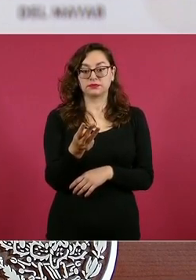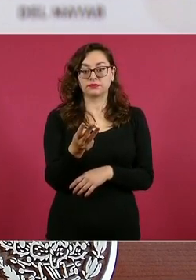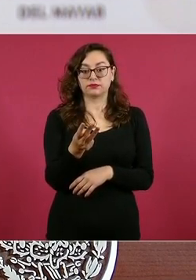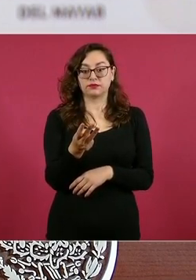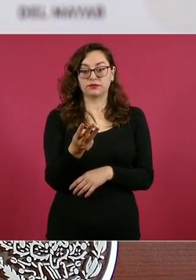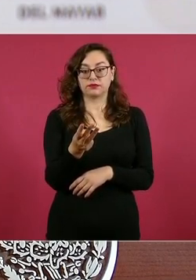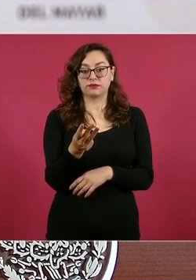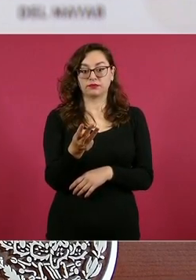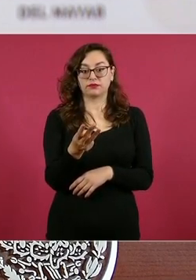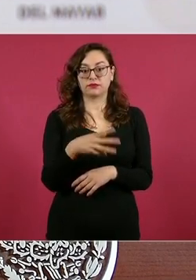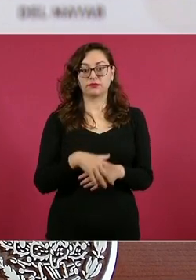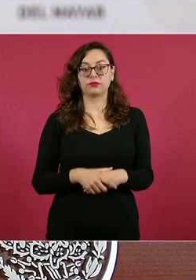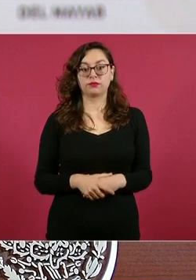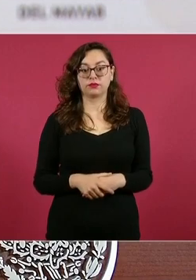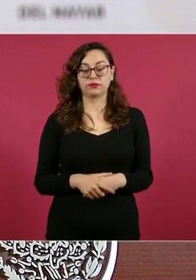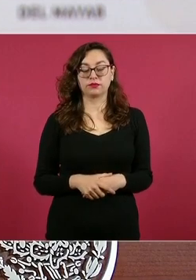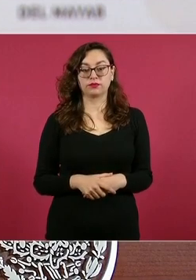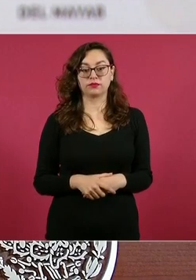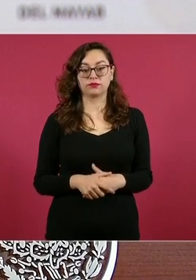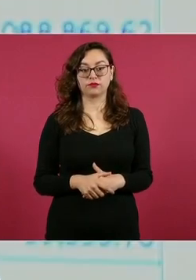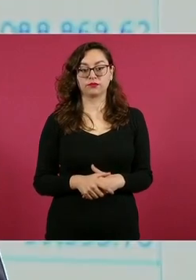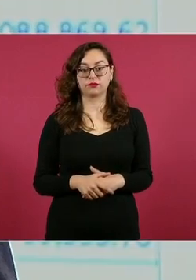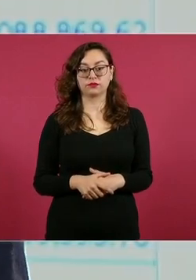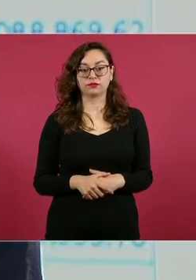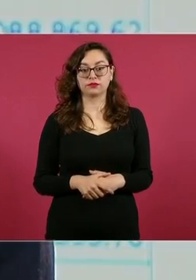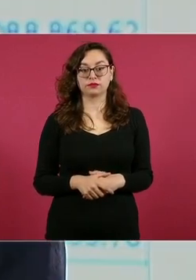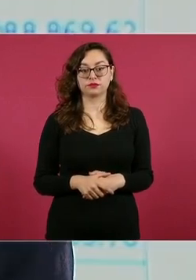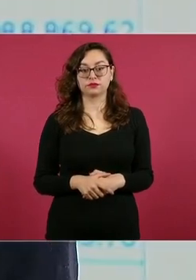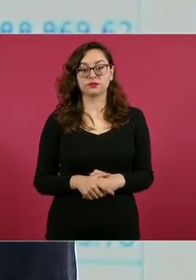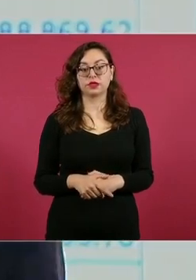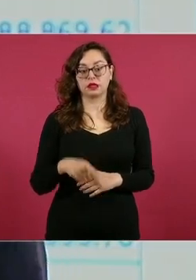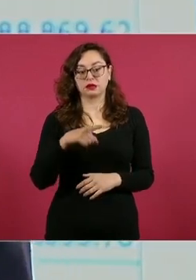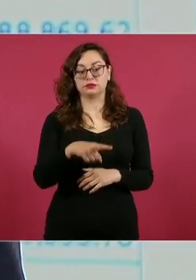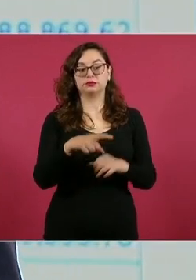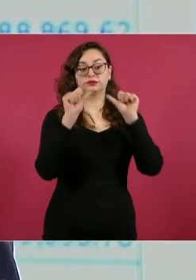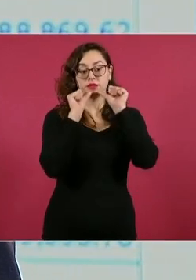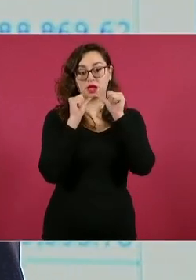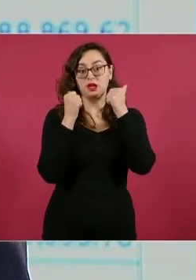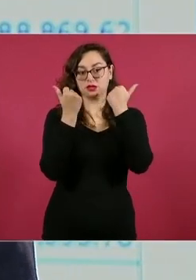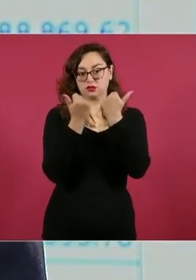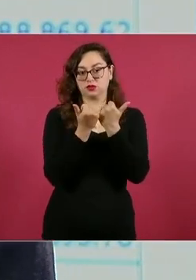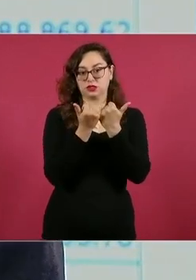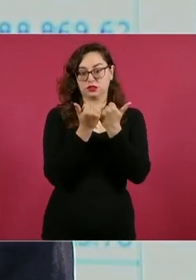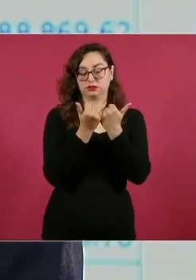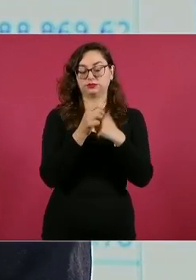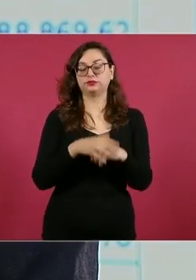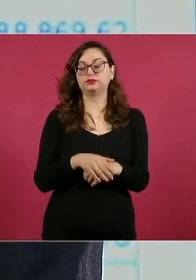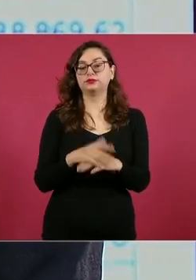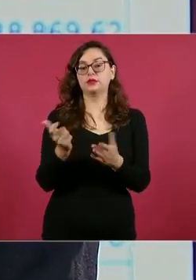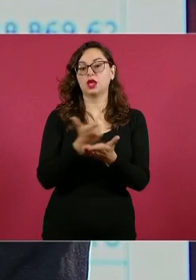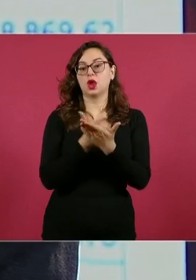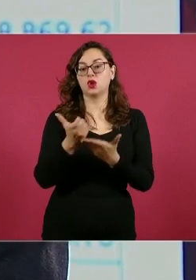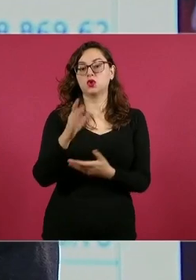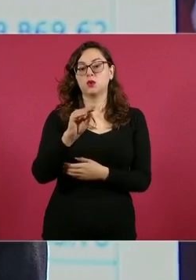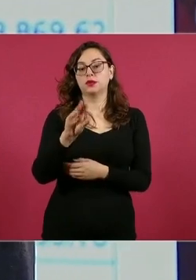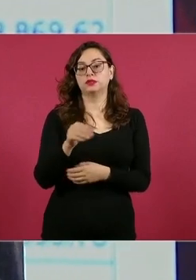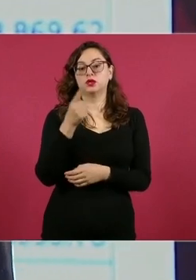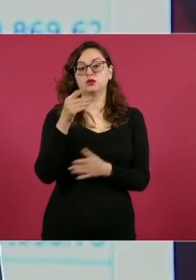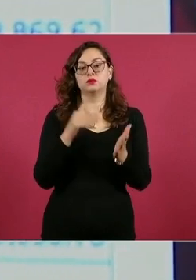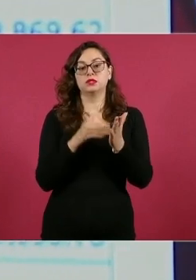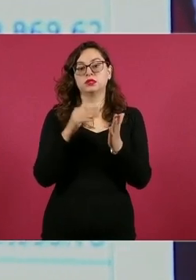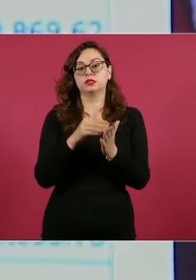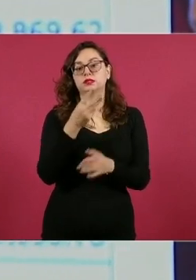el mexicanos contra la corrupción y la impunidad pagó 91 millones